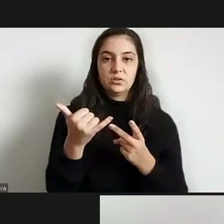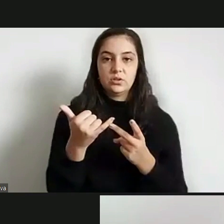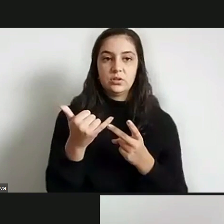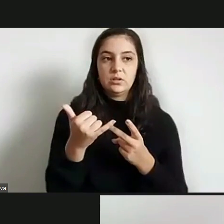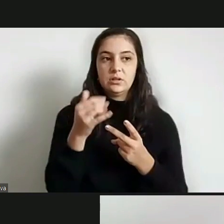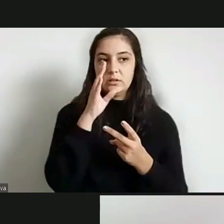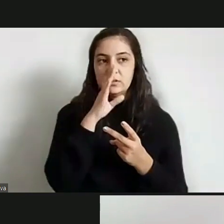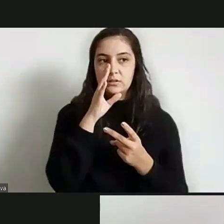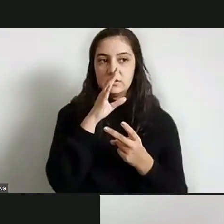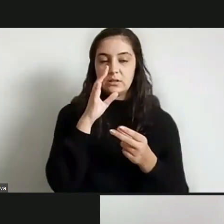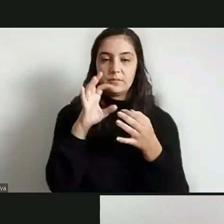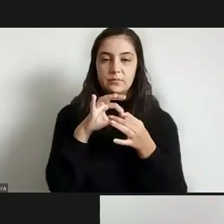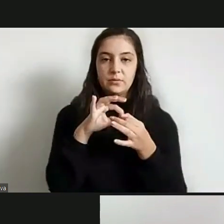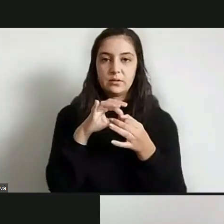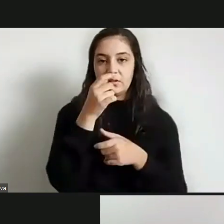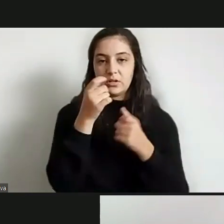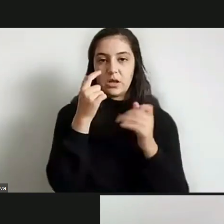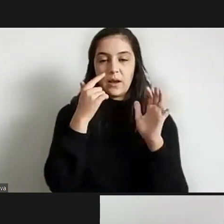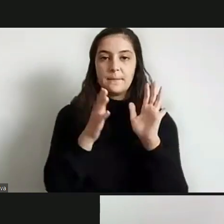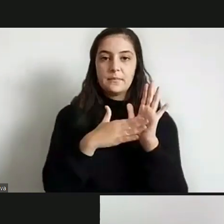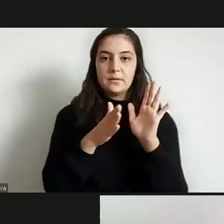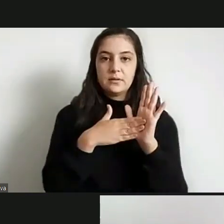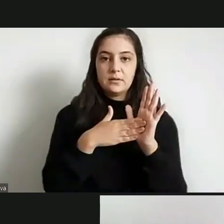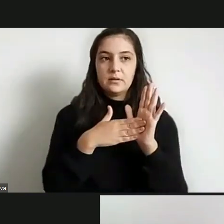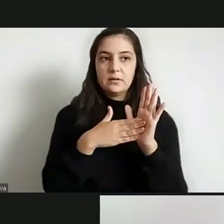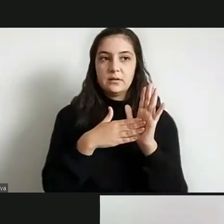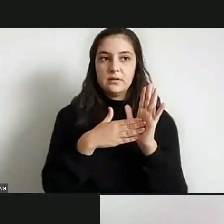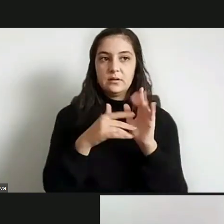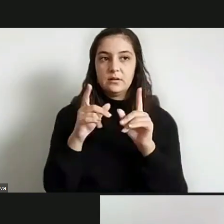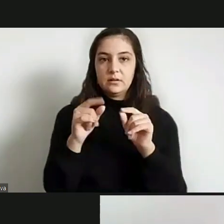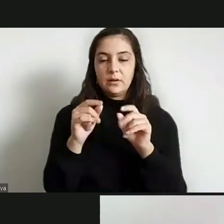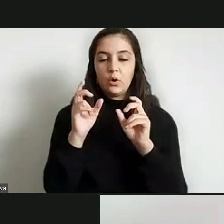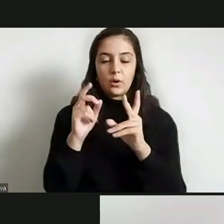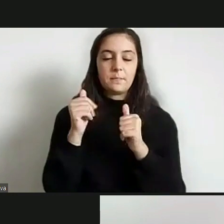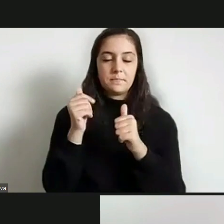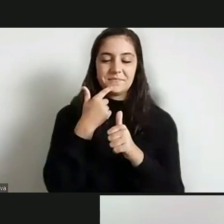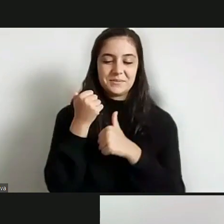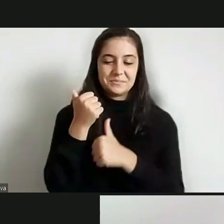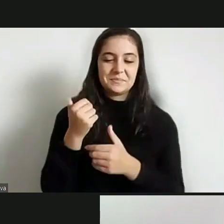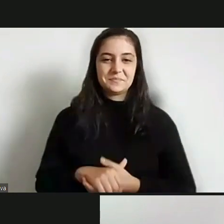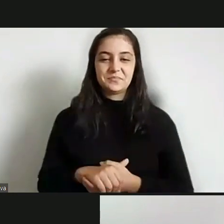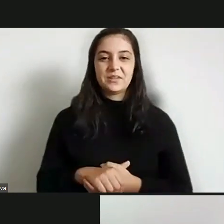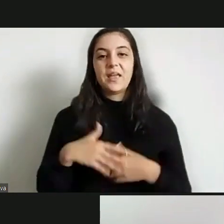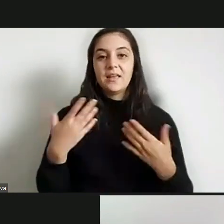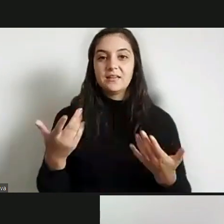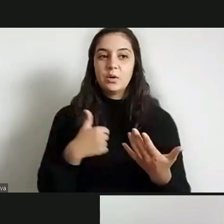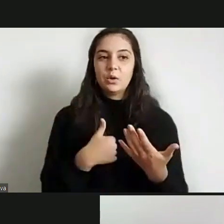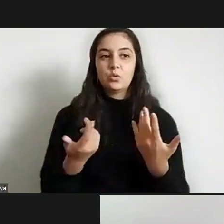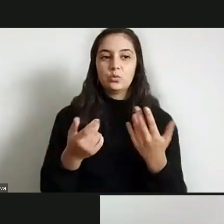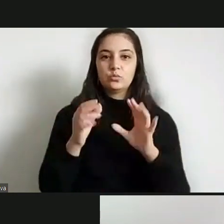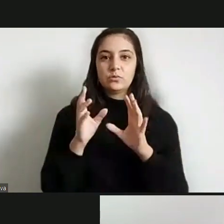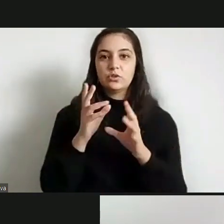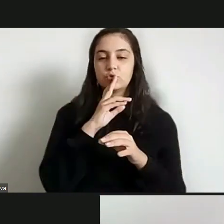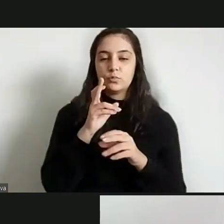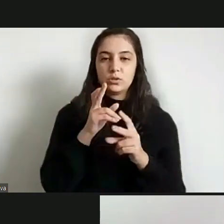está vinculada con la representatividad de la muestra y... Okay. Bueno, entonces voy a tratar de responder las